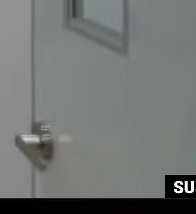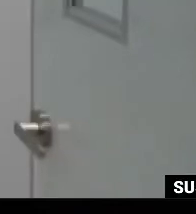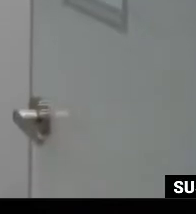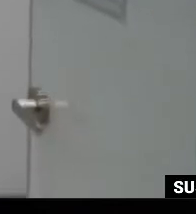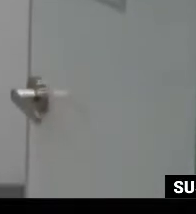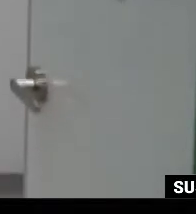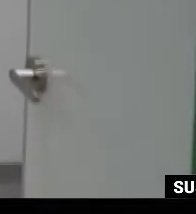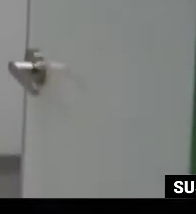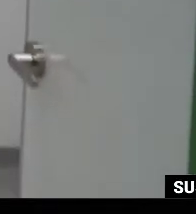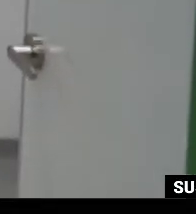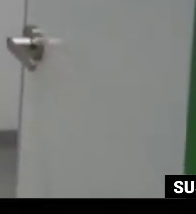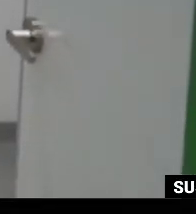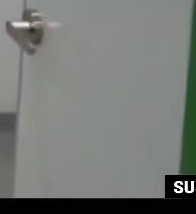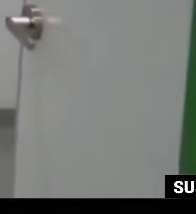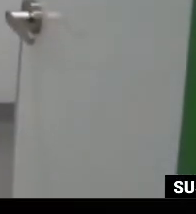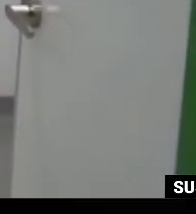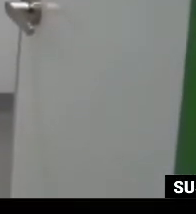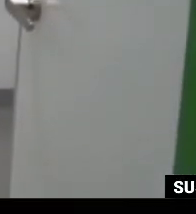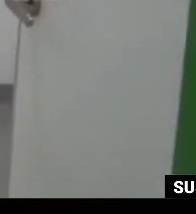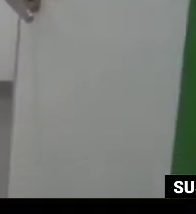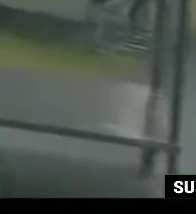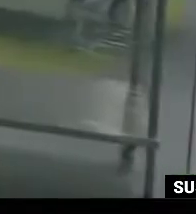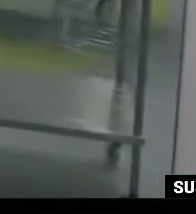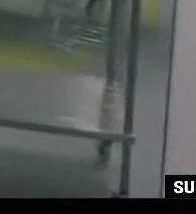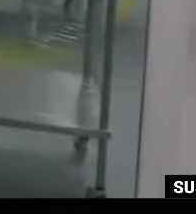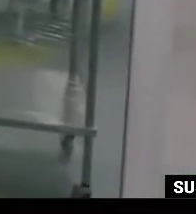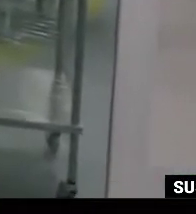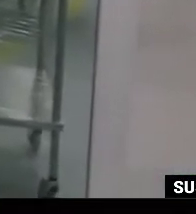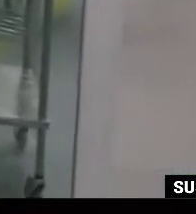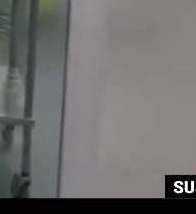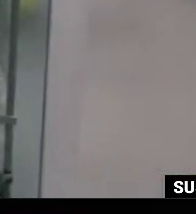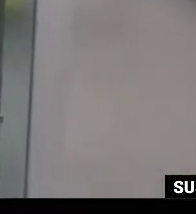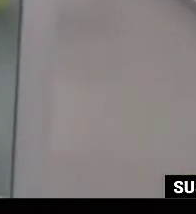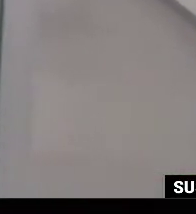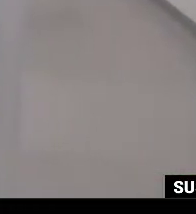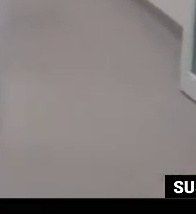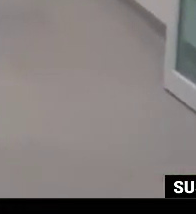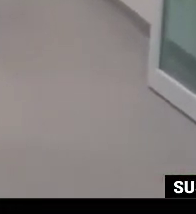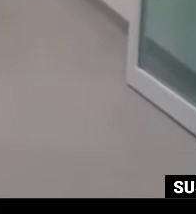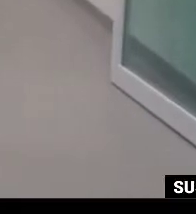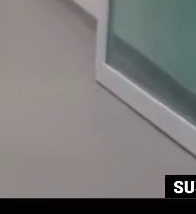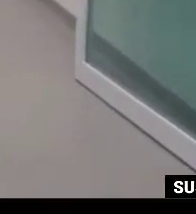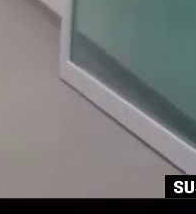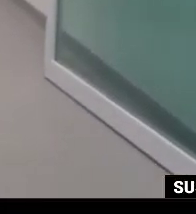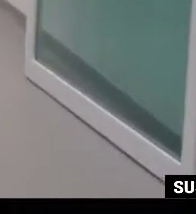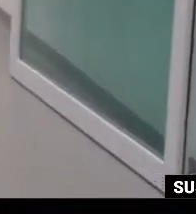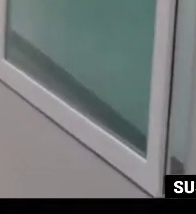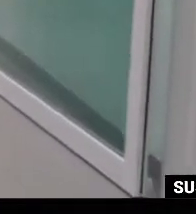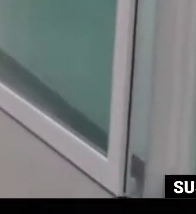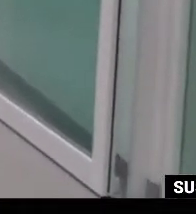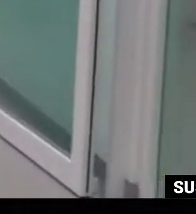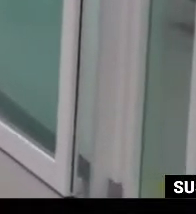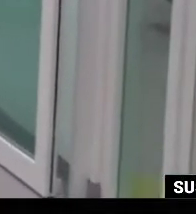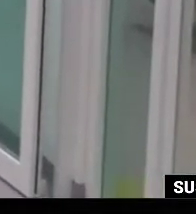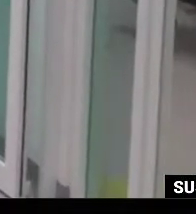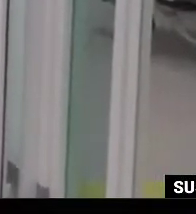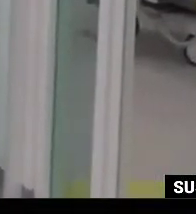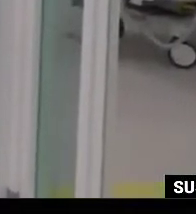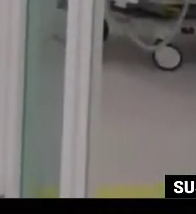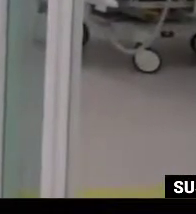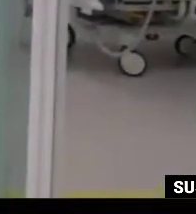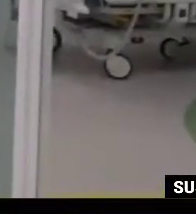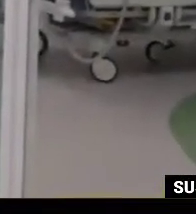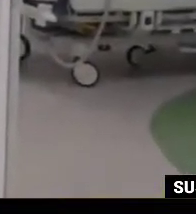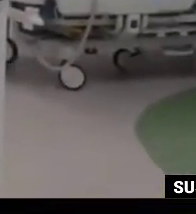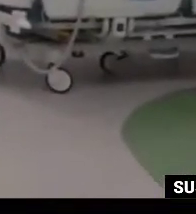El Hospital General nació con un área de terapia intensiva neonatal de intermedia y crecimiento y desarrollo. Esa por